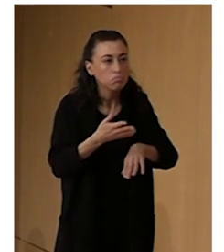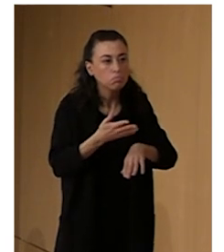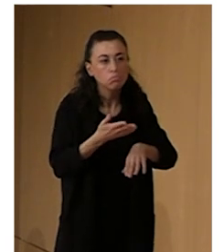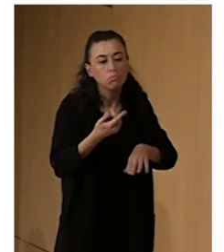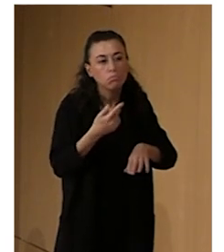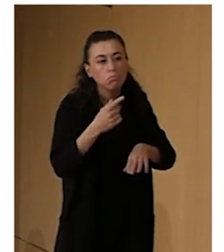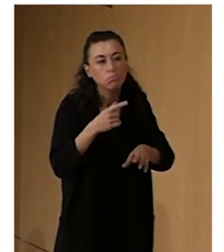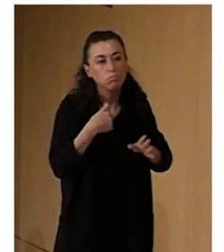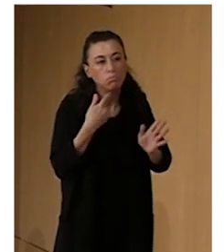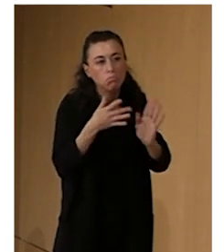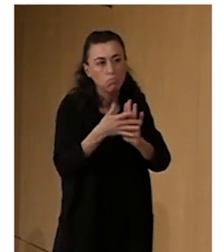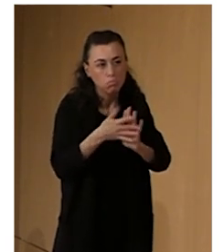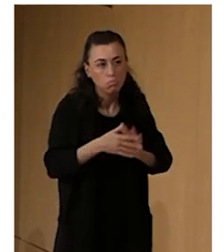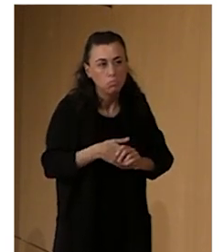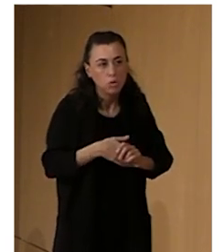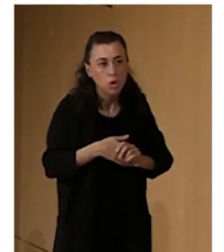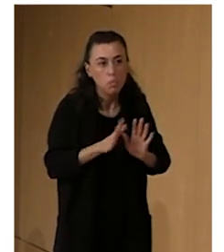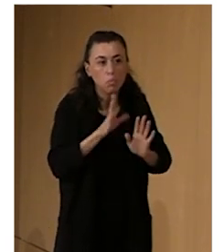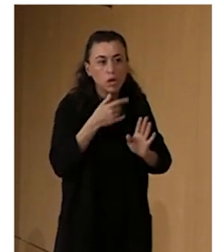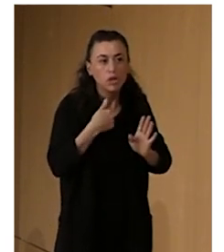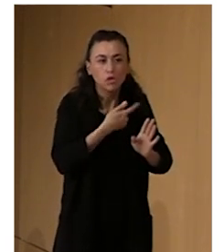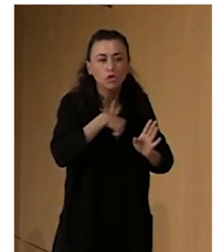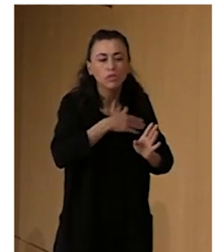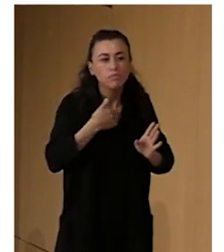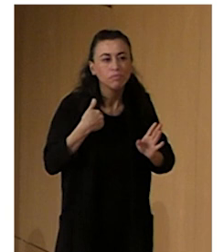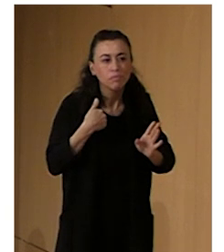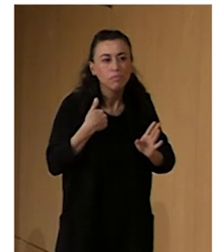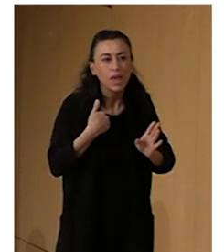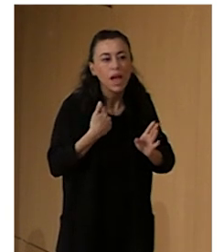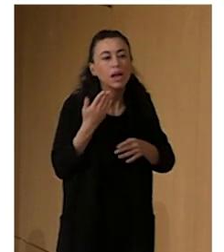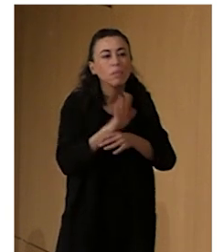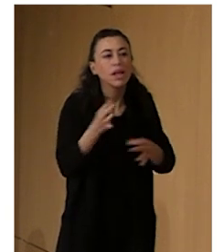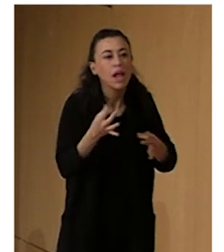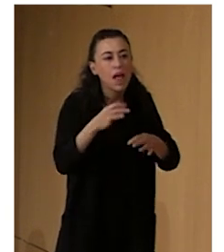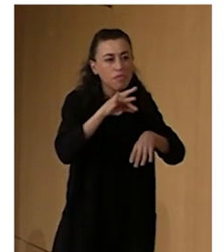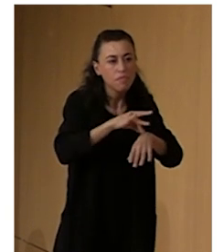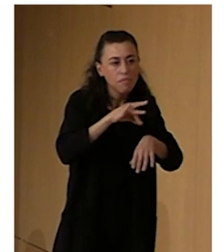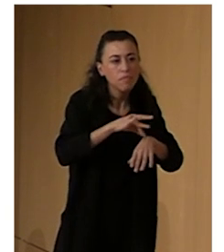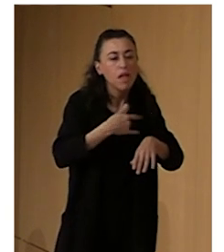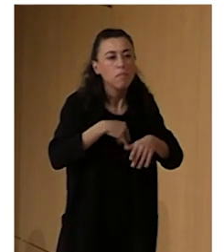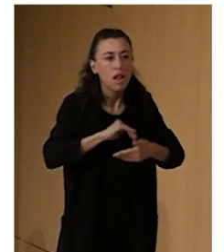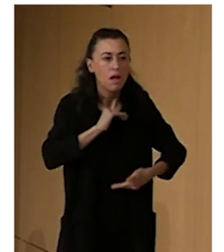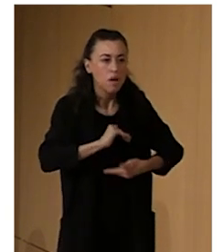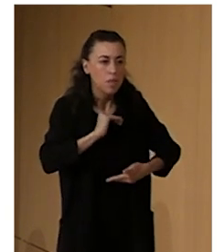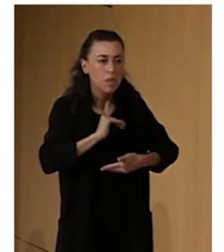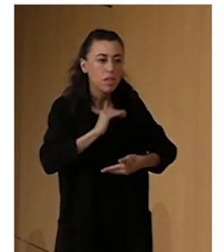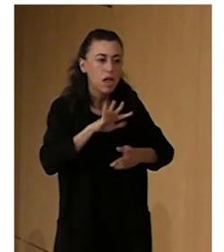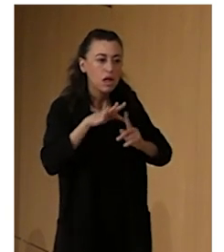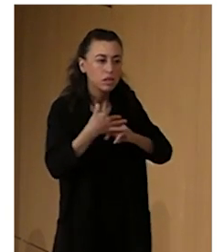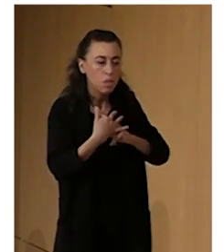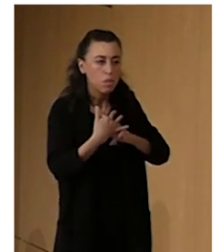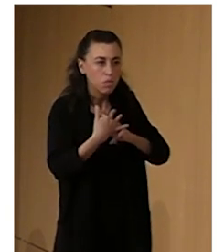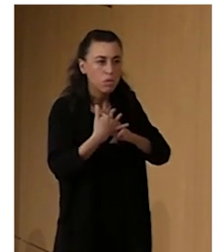Pues que representan Pues esa capacidad no de reponerse a la enfermedad a los retos a situaciones completamente